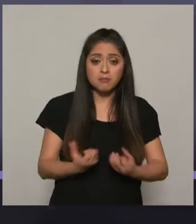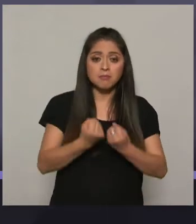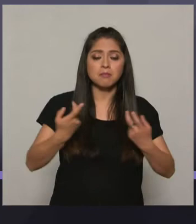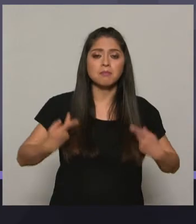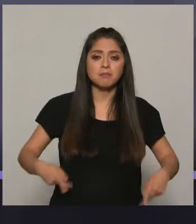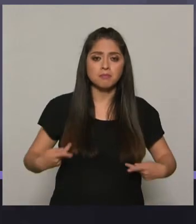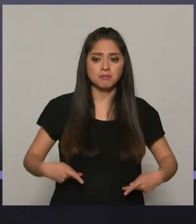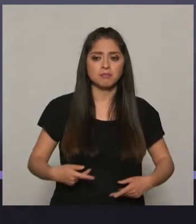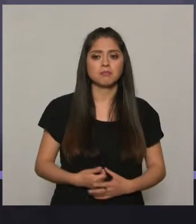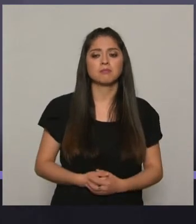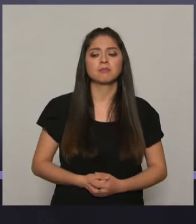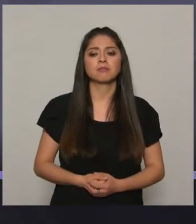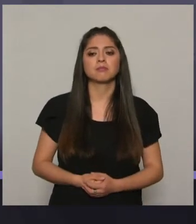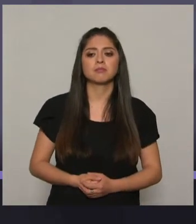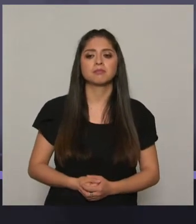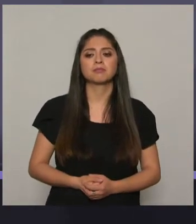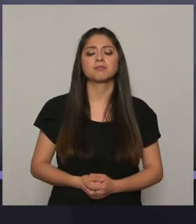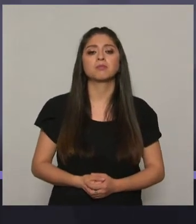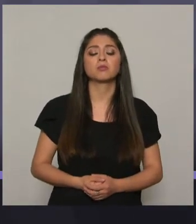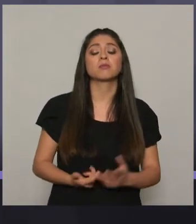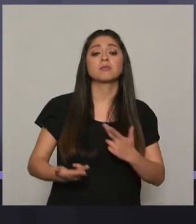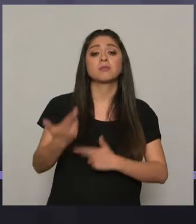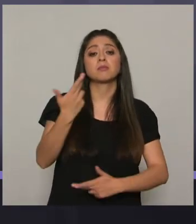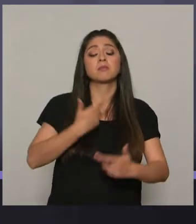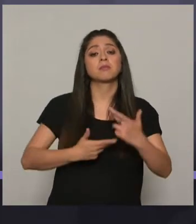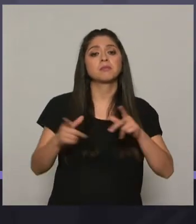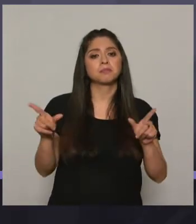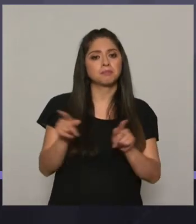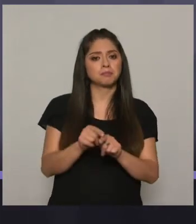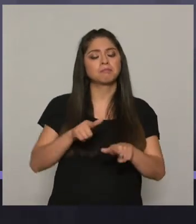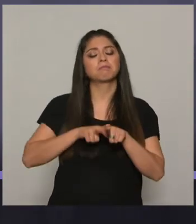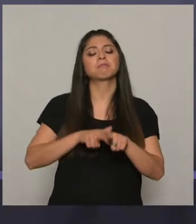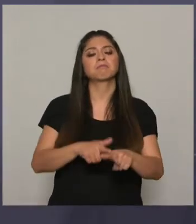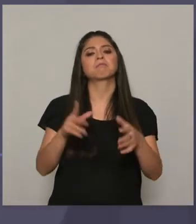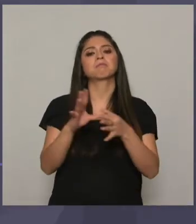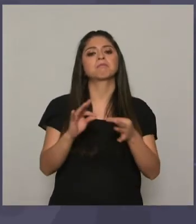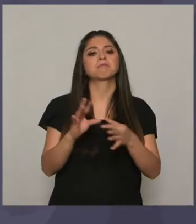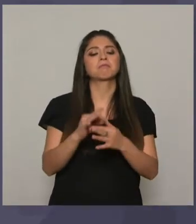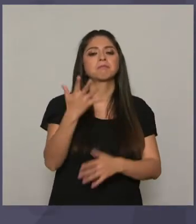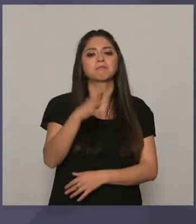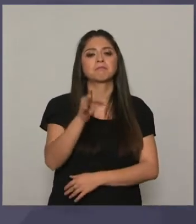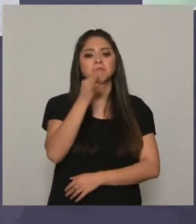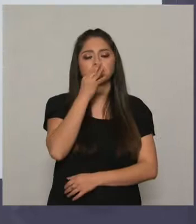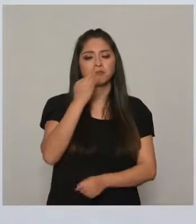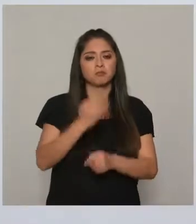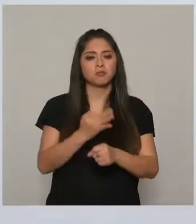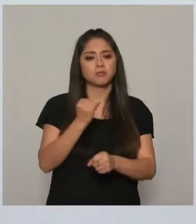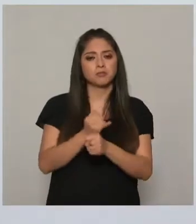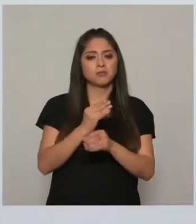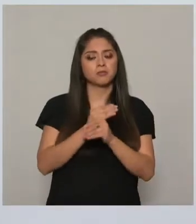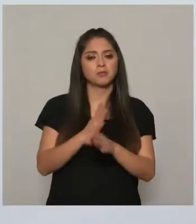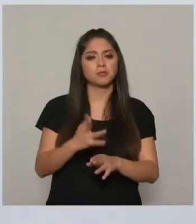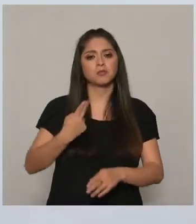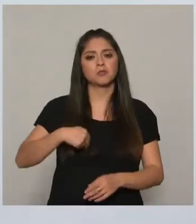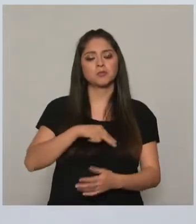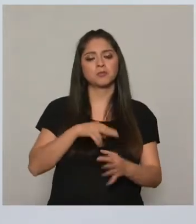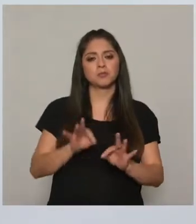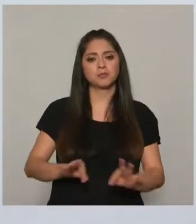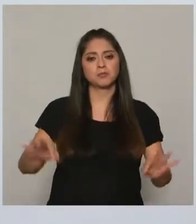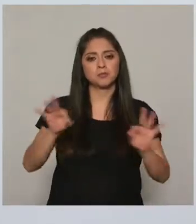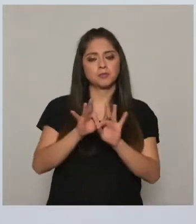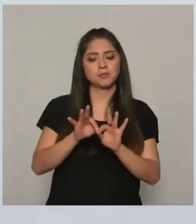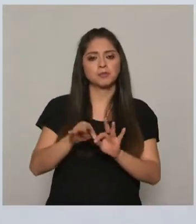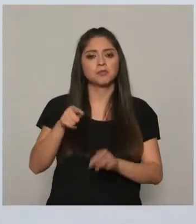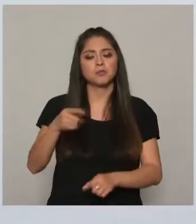pacientes. 10 minutos platino. Al regresar de la pausa vamos a hablar más detalle de estos 10 minutos. No se vaya, estamos con la información que a usted y a mí nos importa,